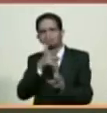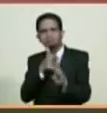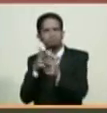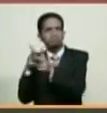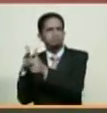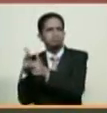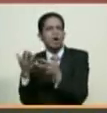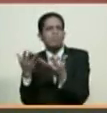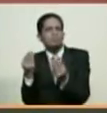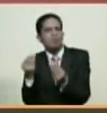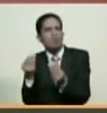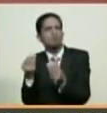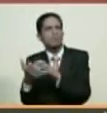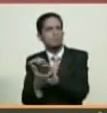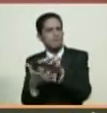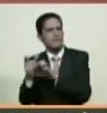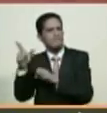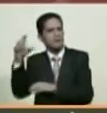zonas de Colombia.